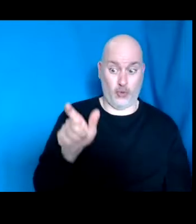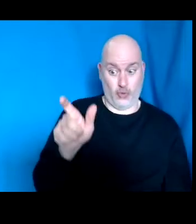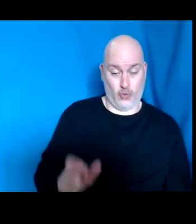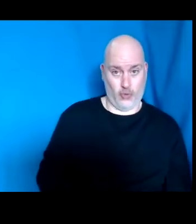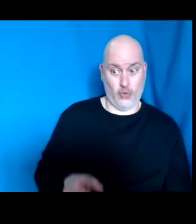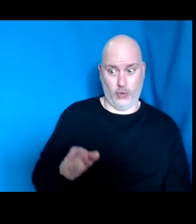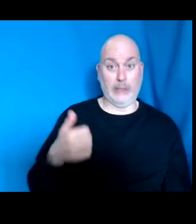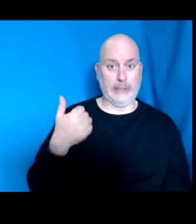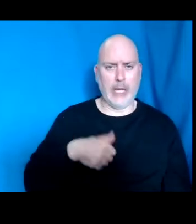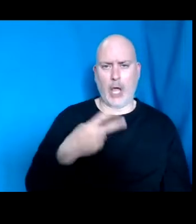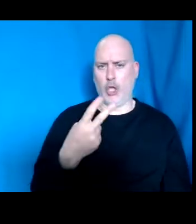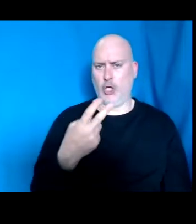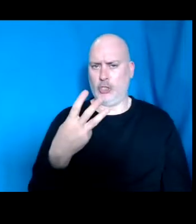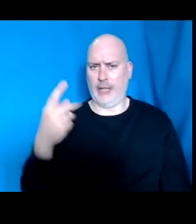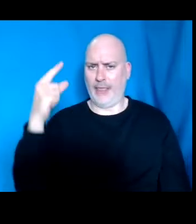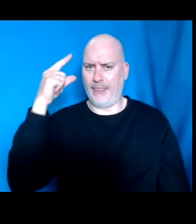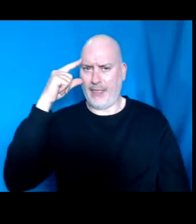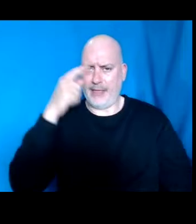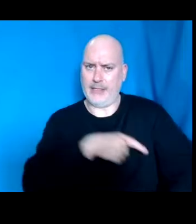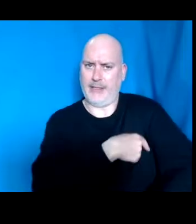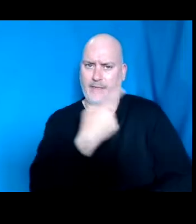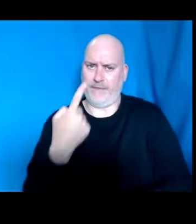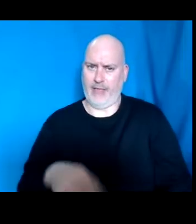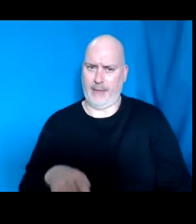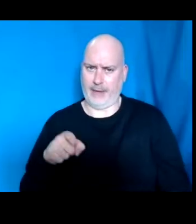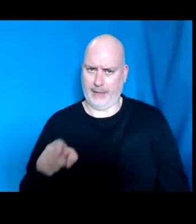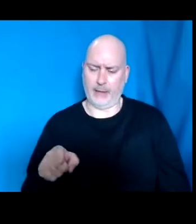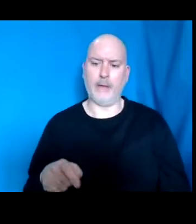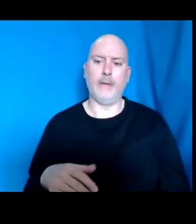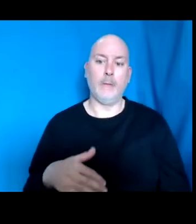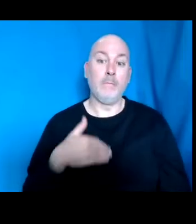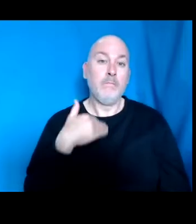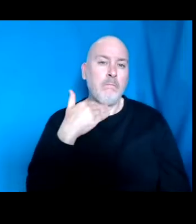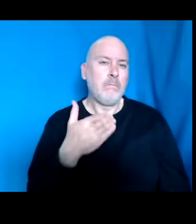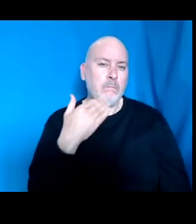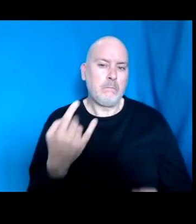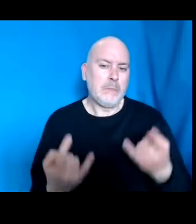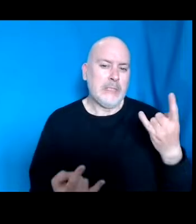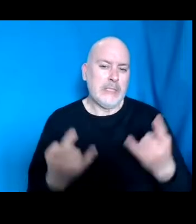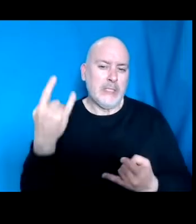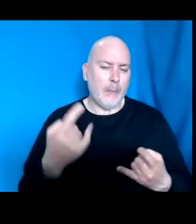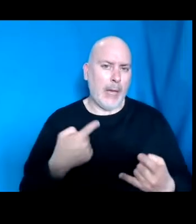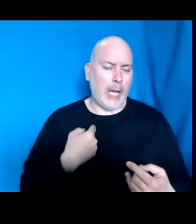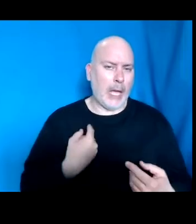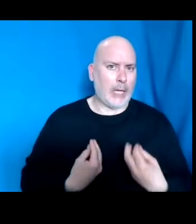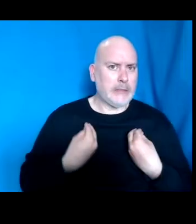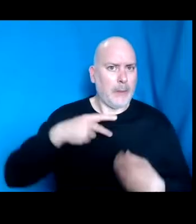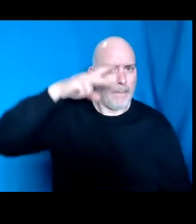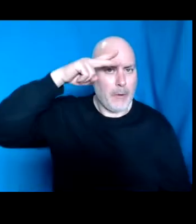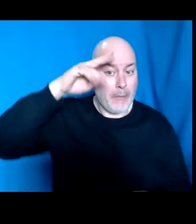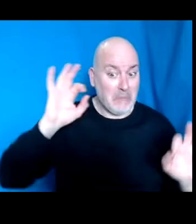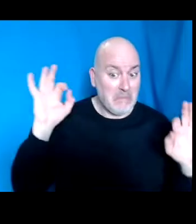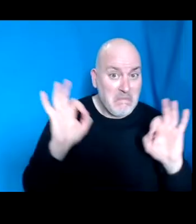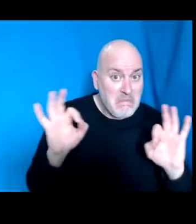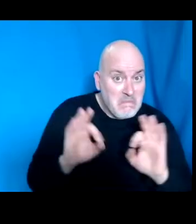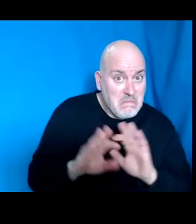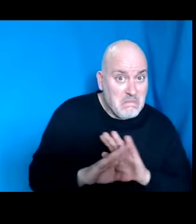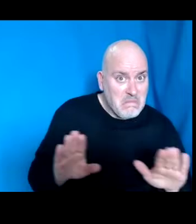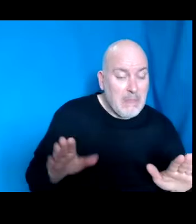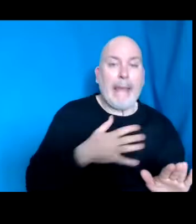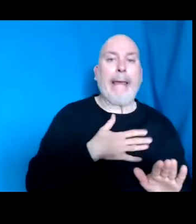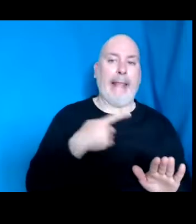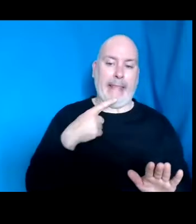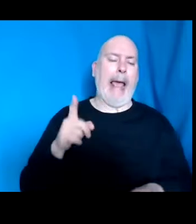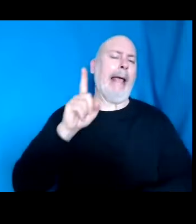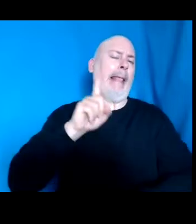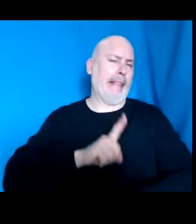de fiebre, en los cuales en este periodo no ha aparecido ningún síntoma de alarma y que lo que podemos hacer es dar un poco más